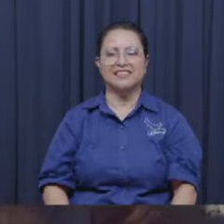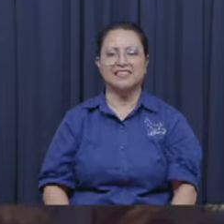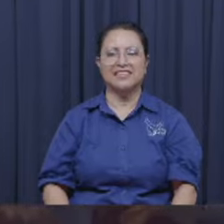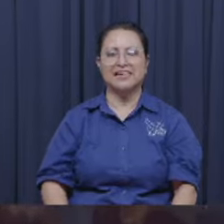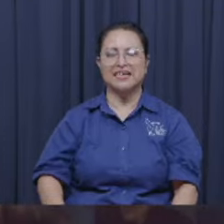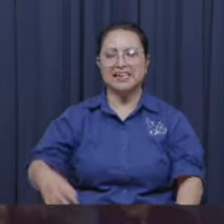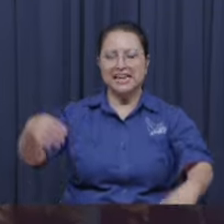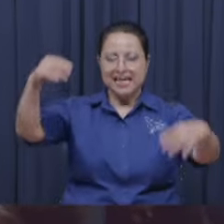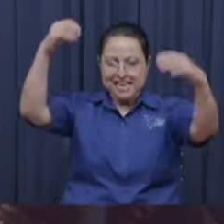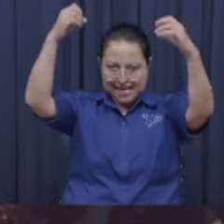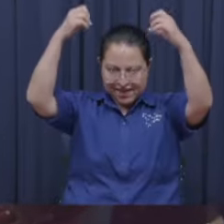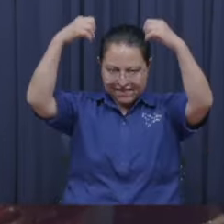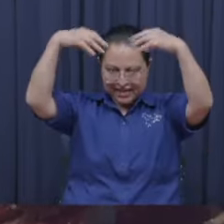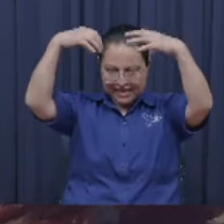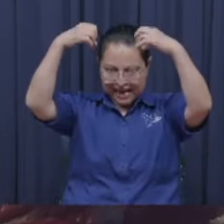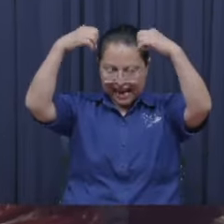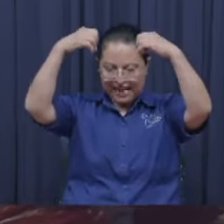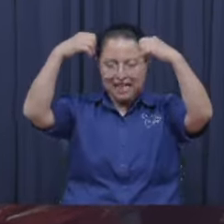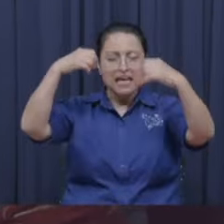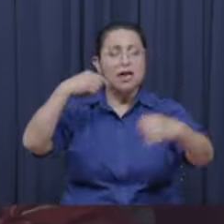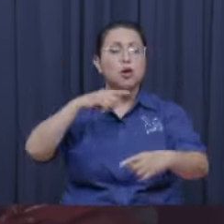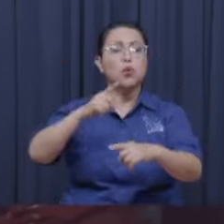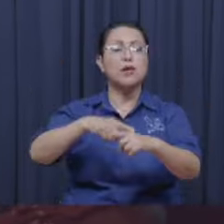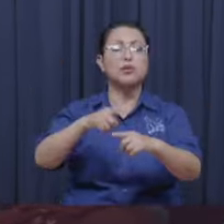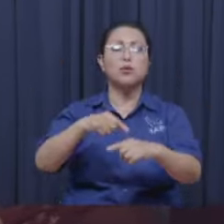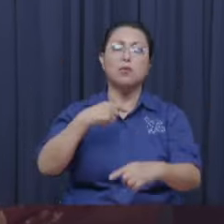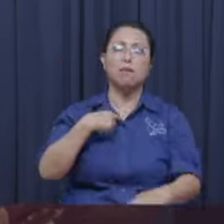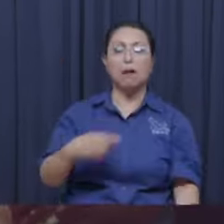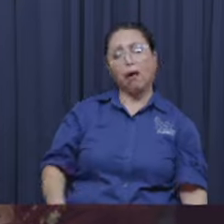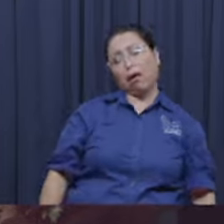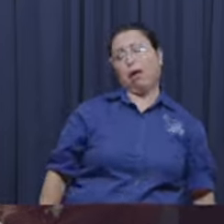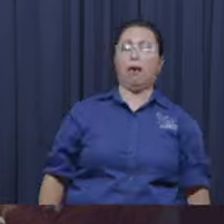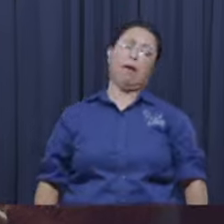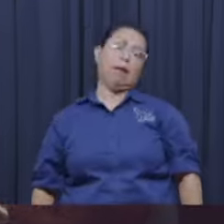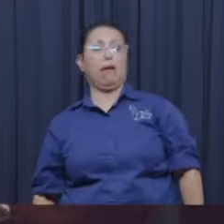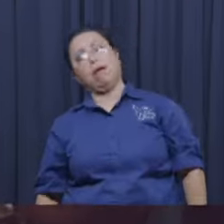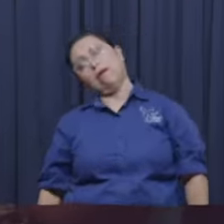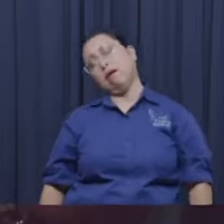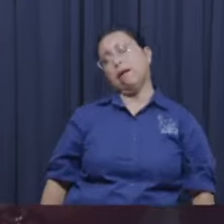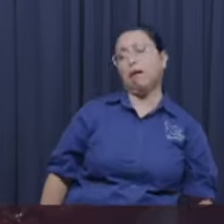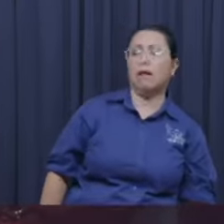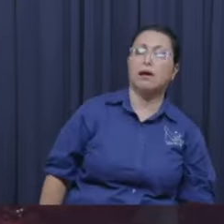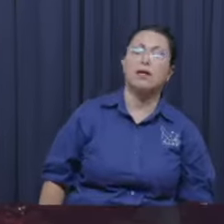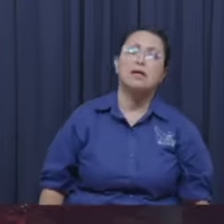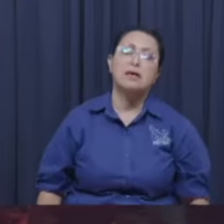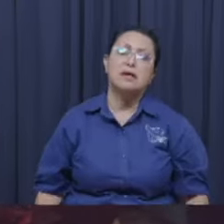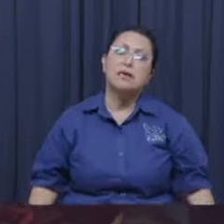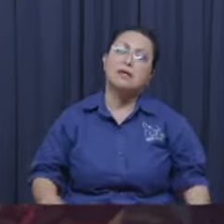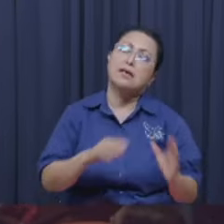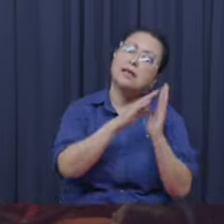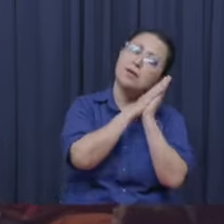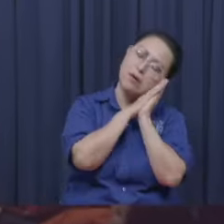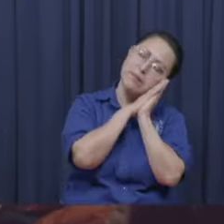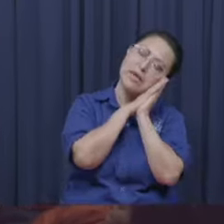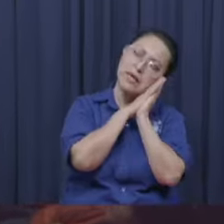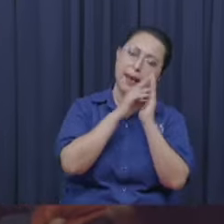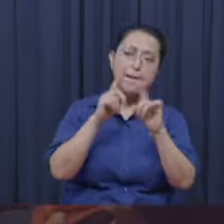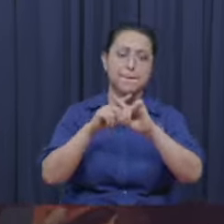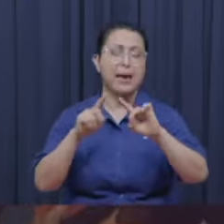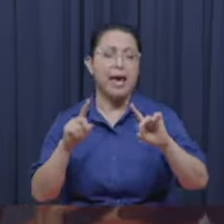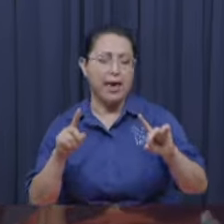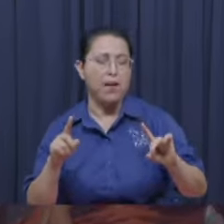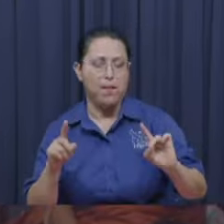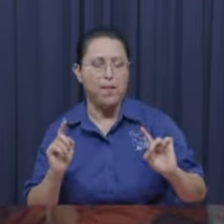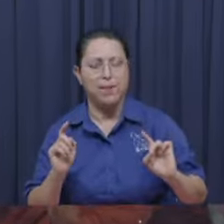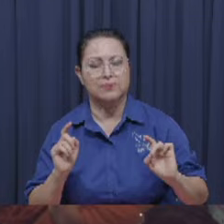pero ya me di cuenta que cuando amanece así todo totoreco, todo el cuerpo quiere seguir totoreco, pero hay una mano rebelde,